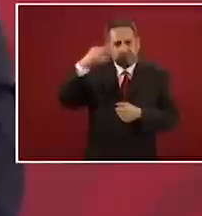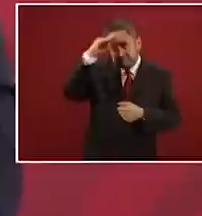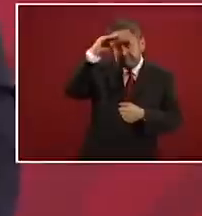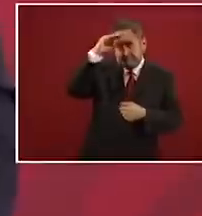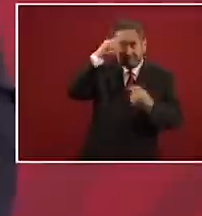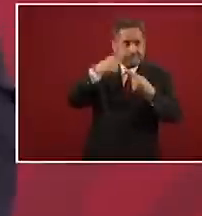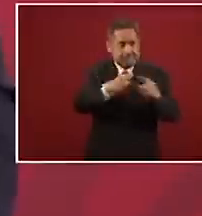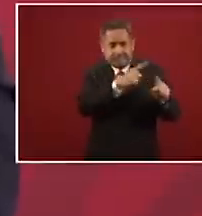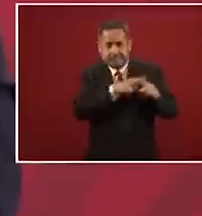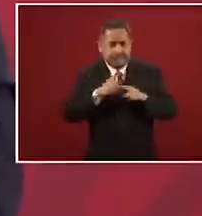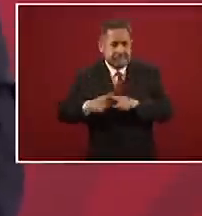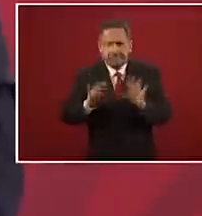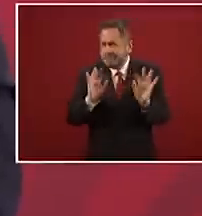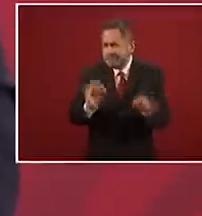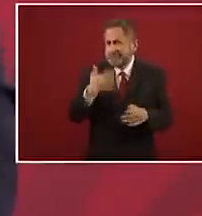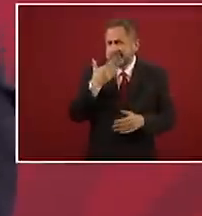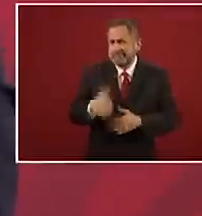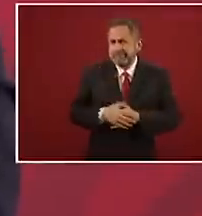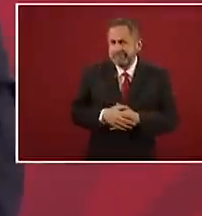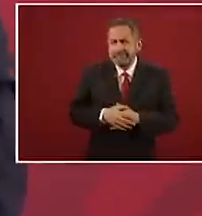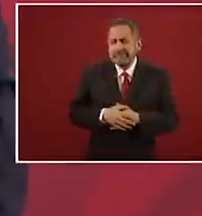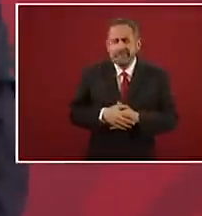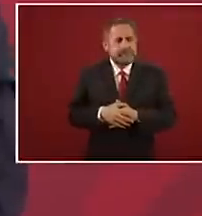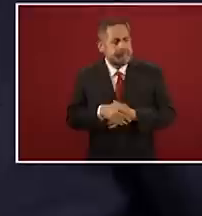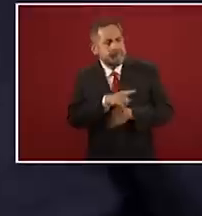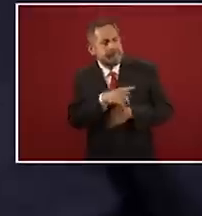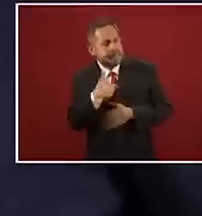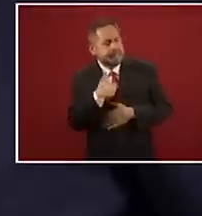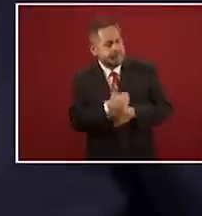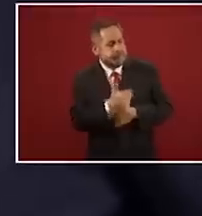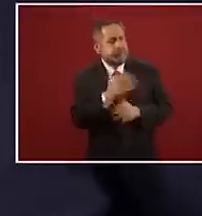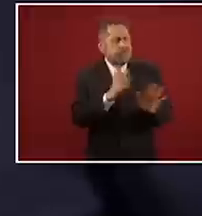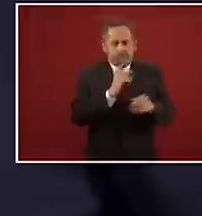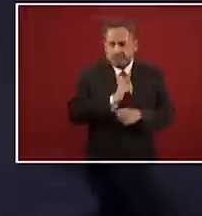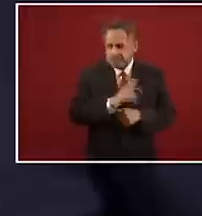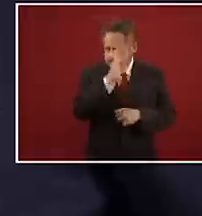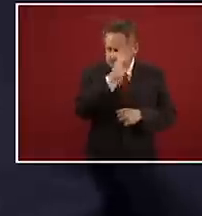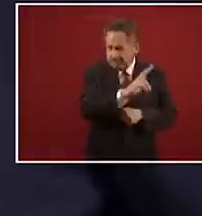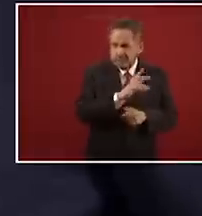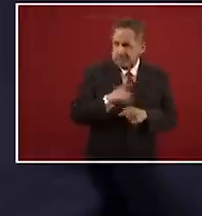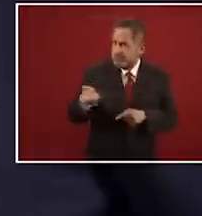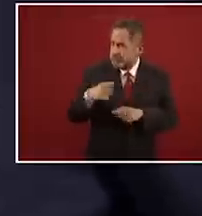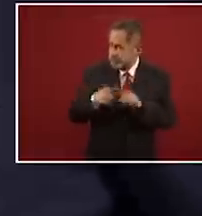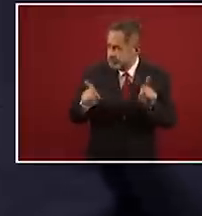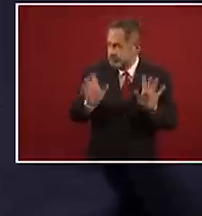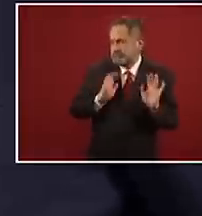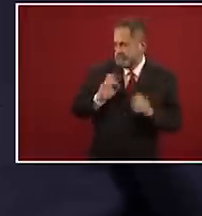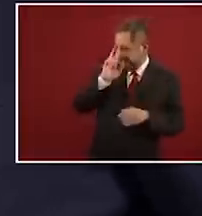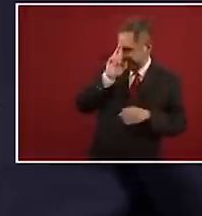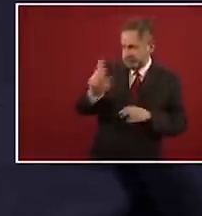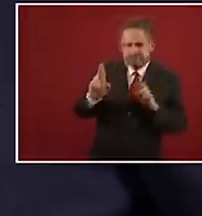y, más que tolerancia, es respeto.